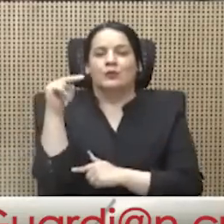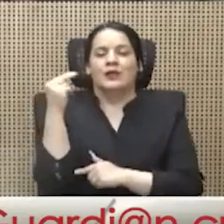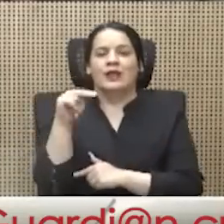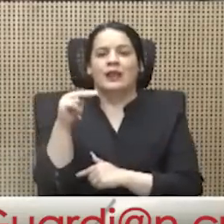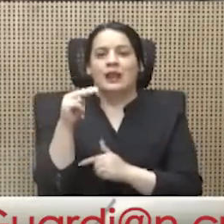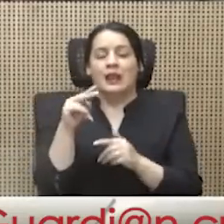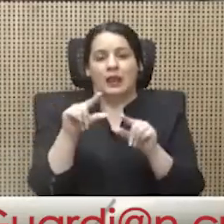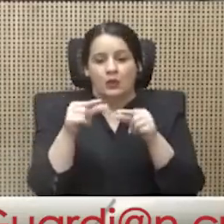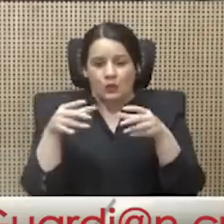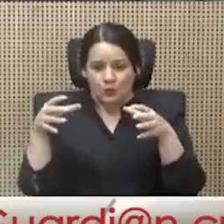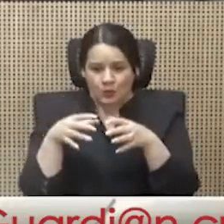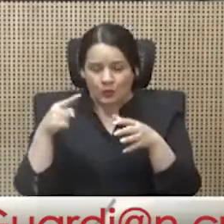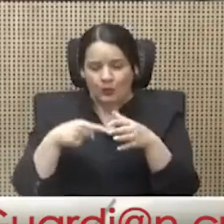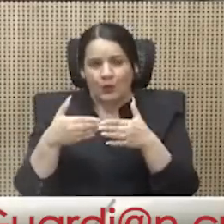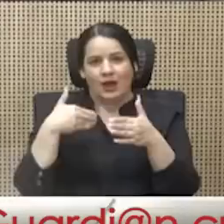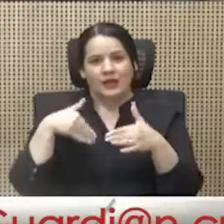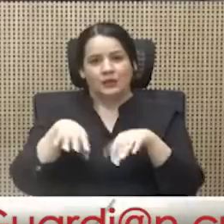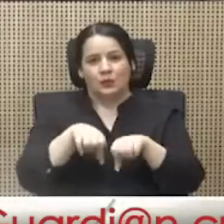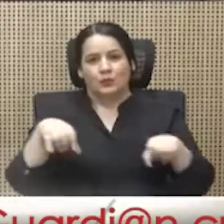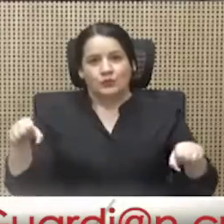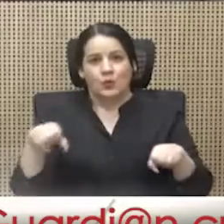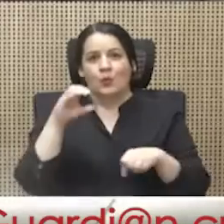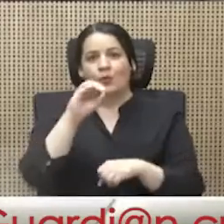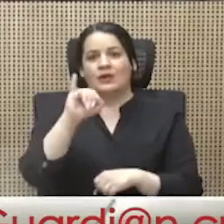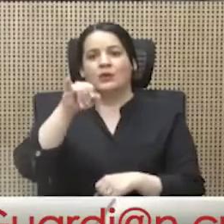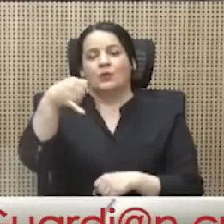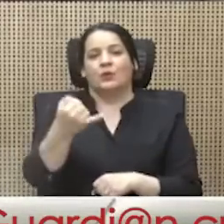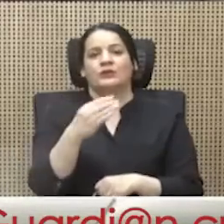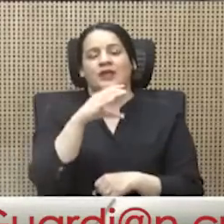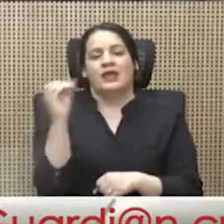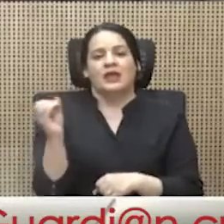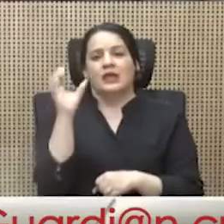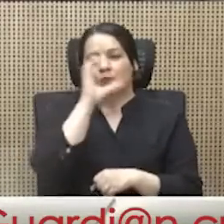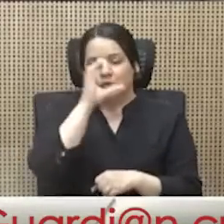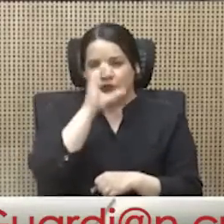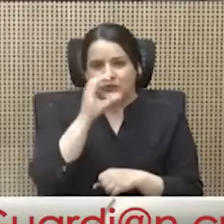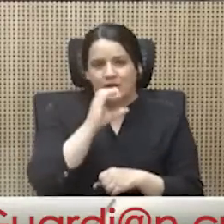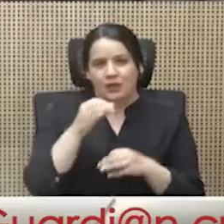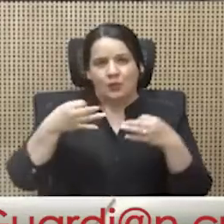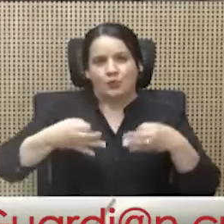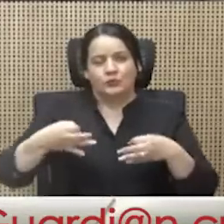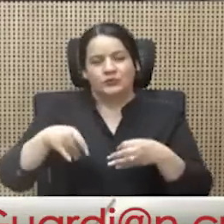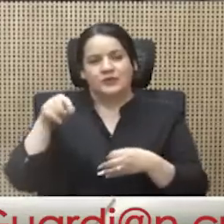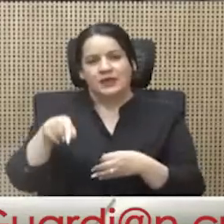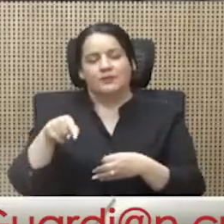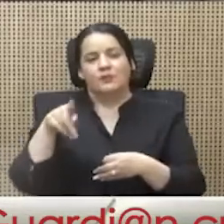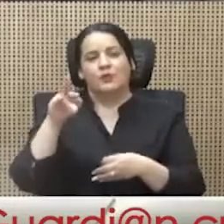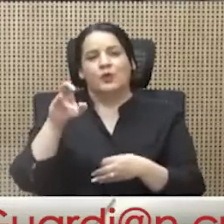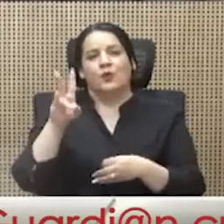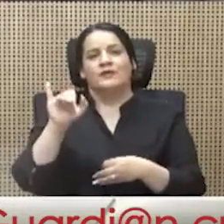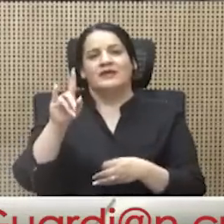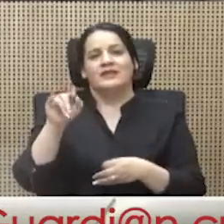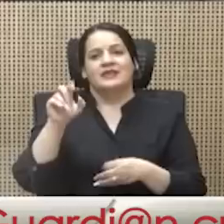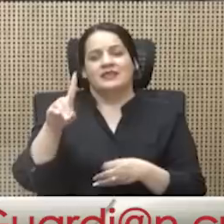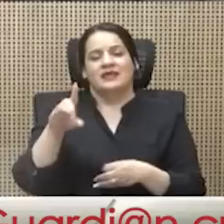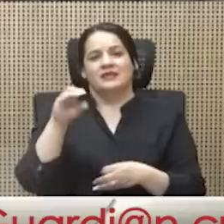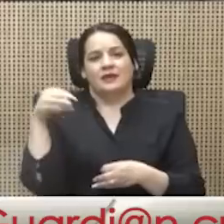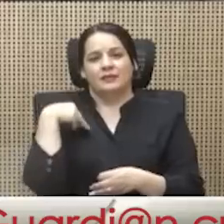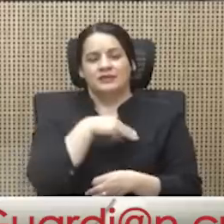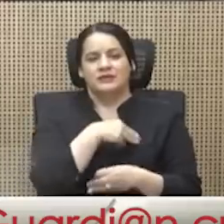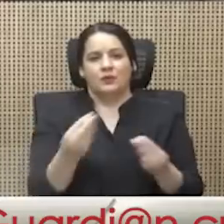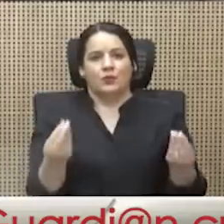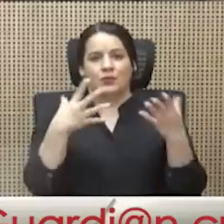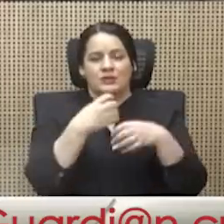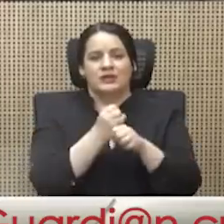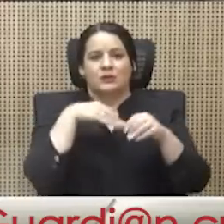anticorrupción del hoy j y la fiscalía adjunta de probidad transparencia y anticorrupción del Ministerio Público realizaron una serie de allanamientos en